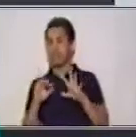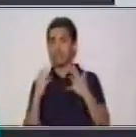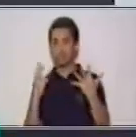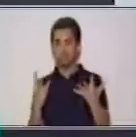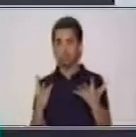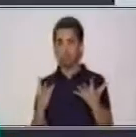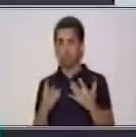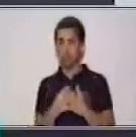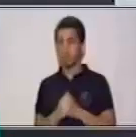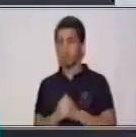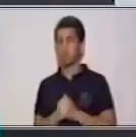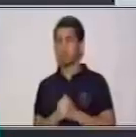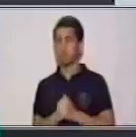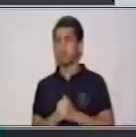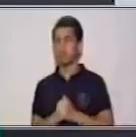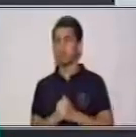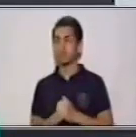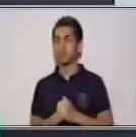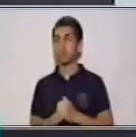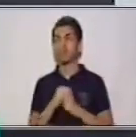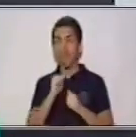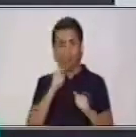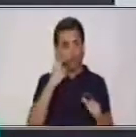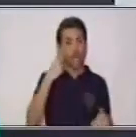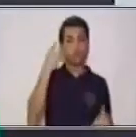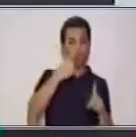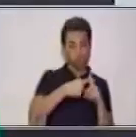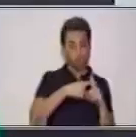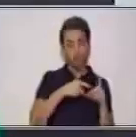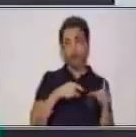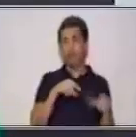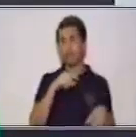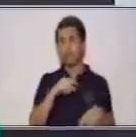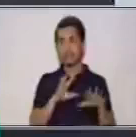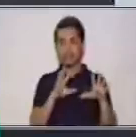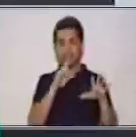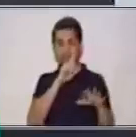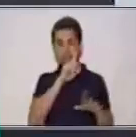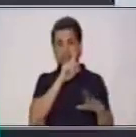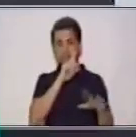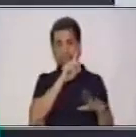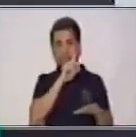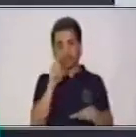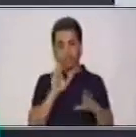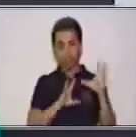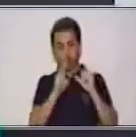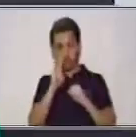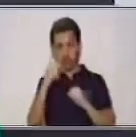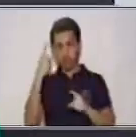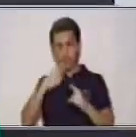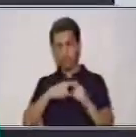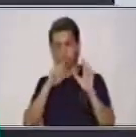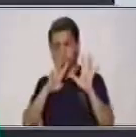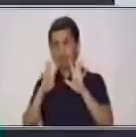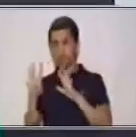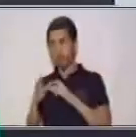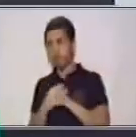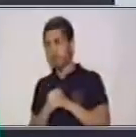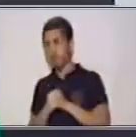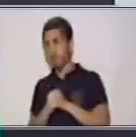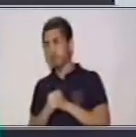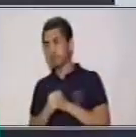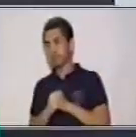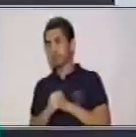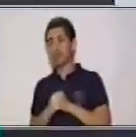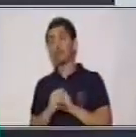18. Y entonces ahora sumemos. 112 más 99. Hagámoslo de esta manera.